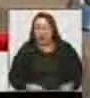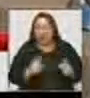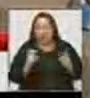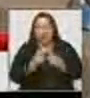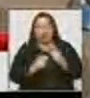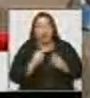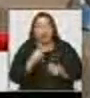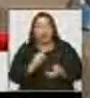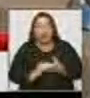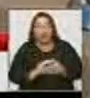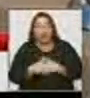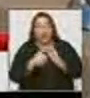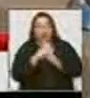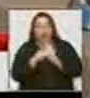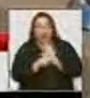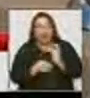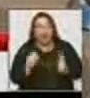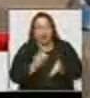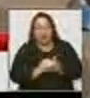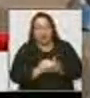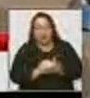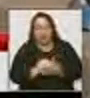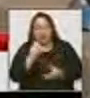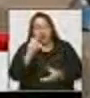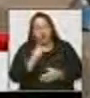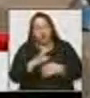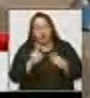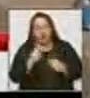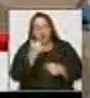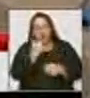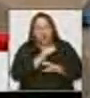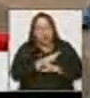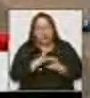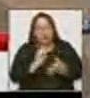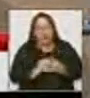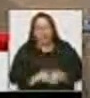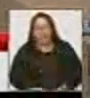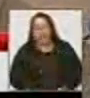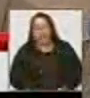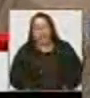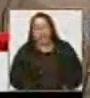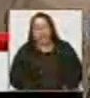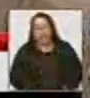y efectivamente en la norma estamos poniendo candados para que no ocurra que haya gente que